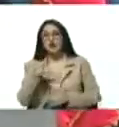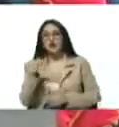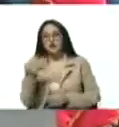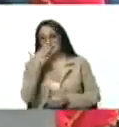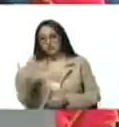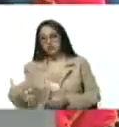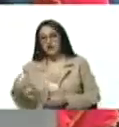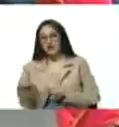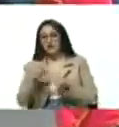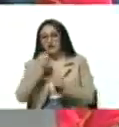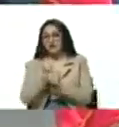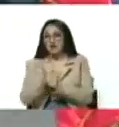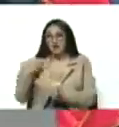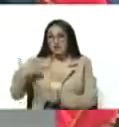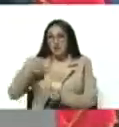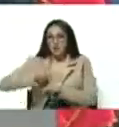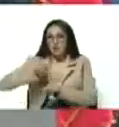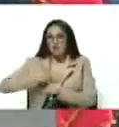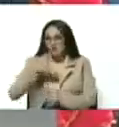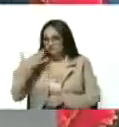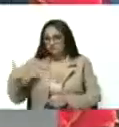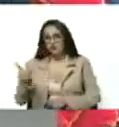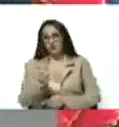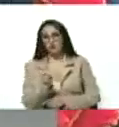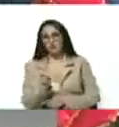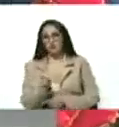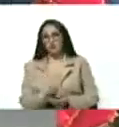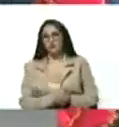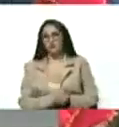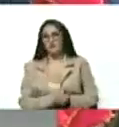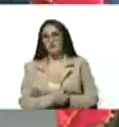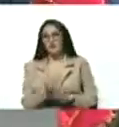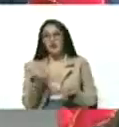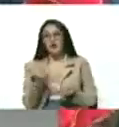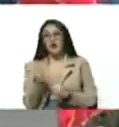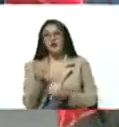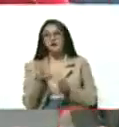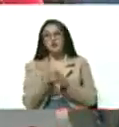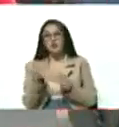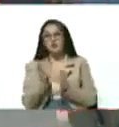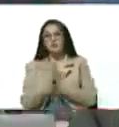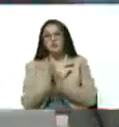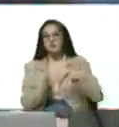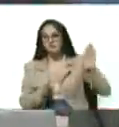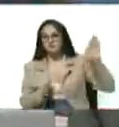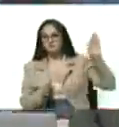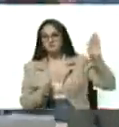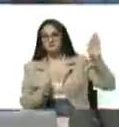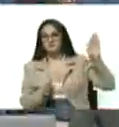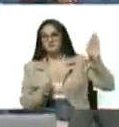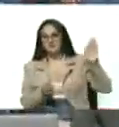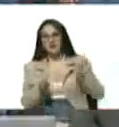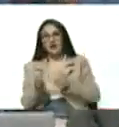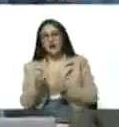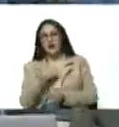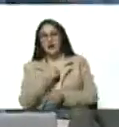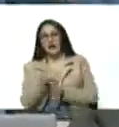mar. Y yo les pido entonces que levantemos la mano izquierda, la que está al lado del